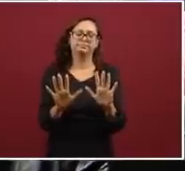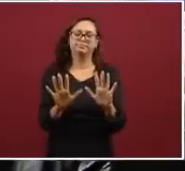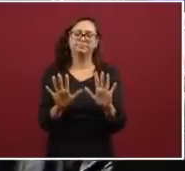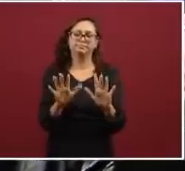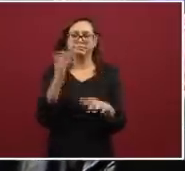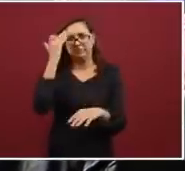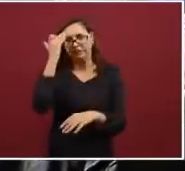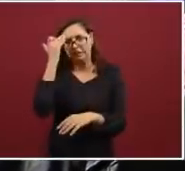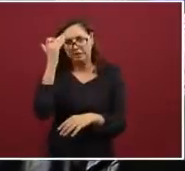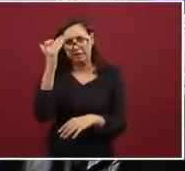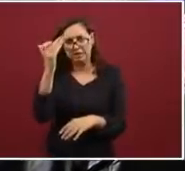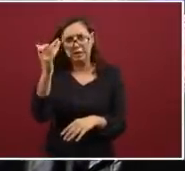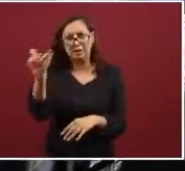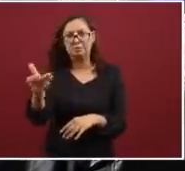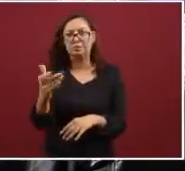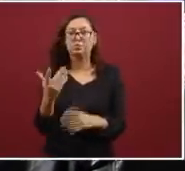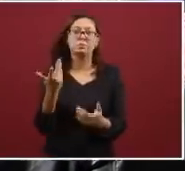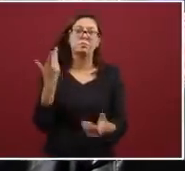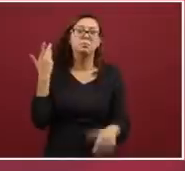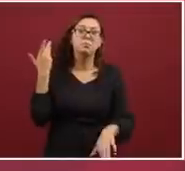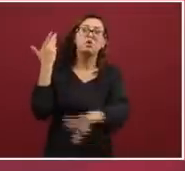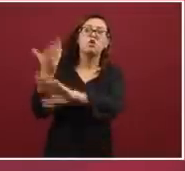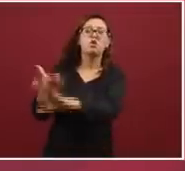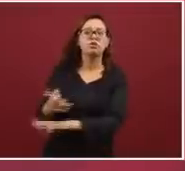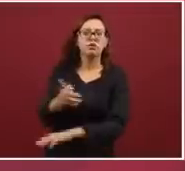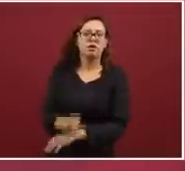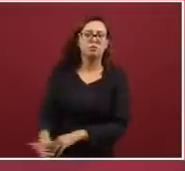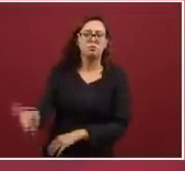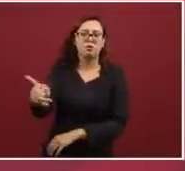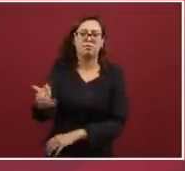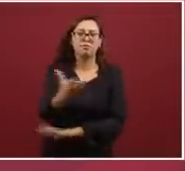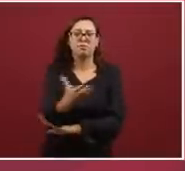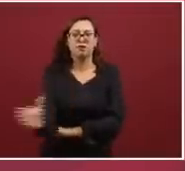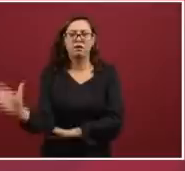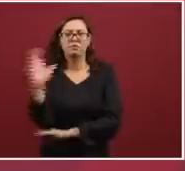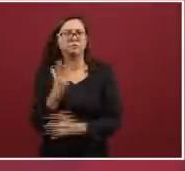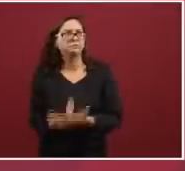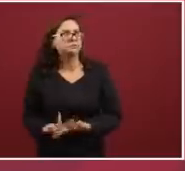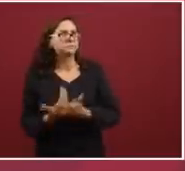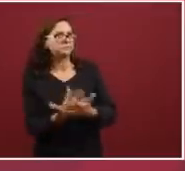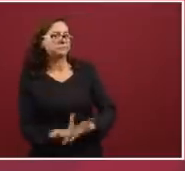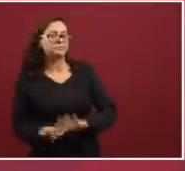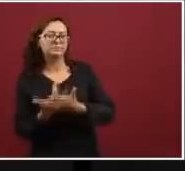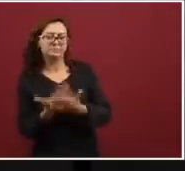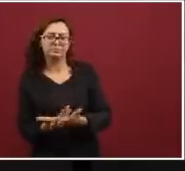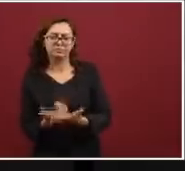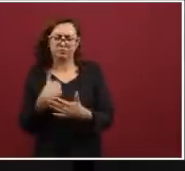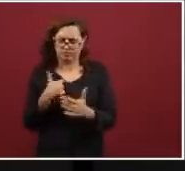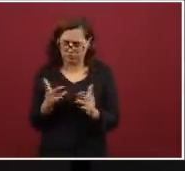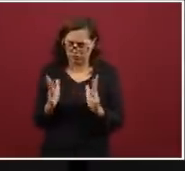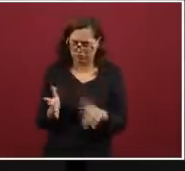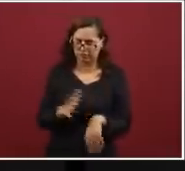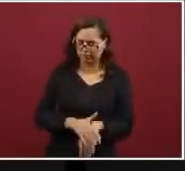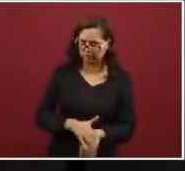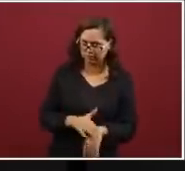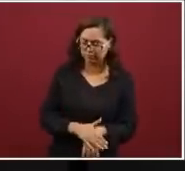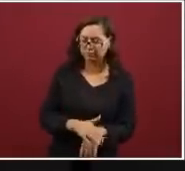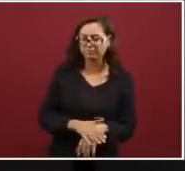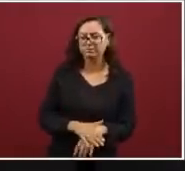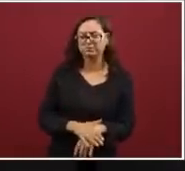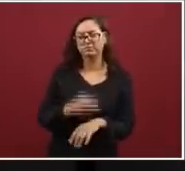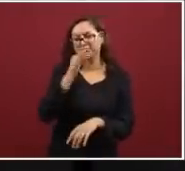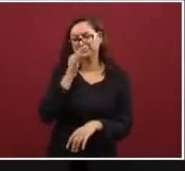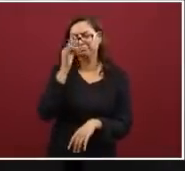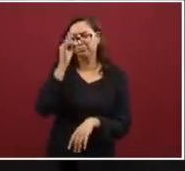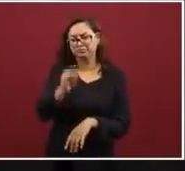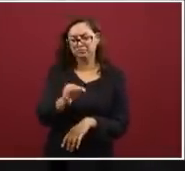están tardando y se perjudica a los campesinos. Ya hice un llamado en ese